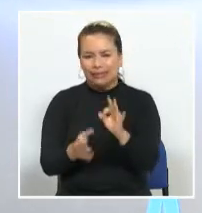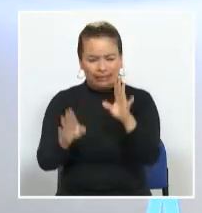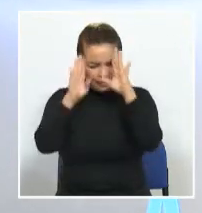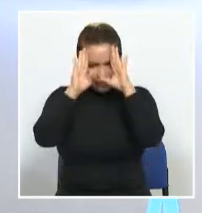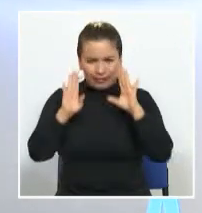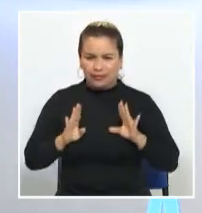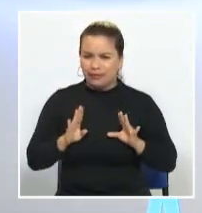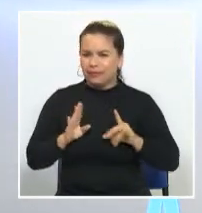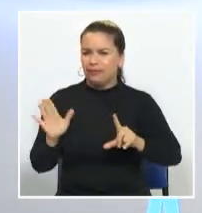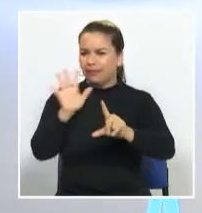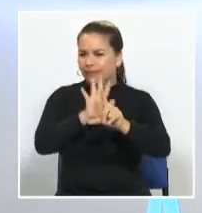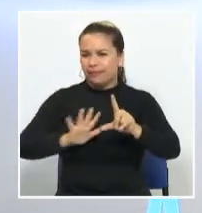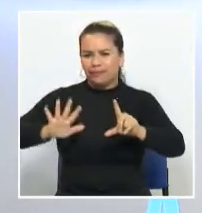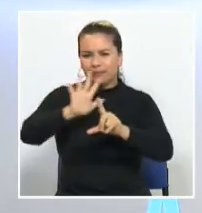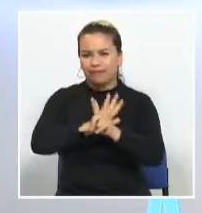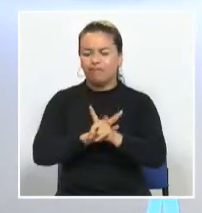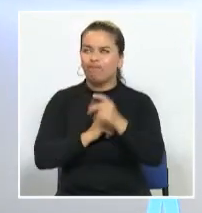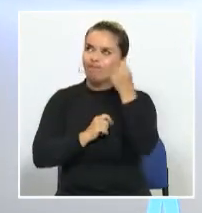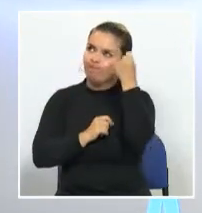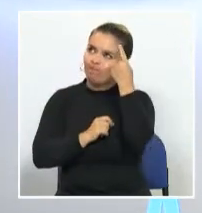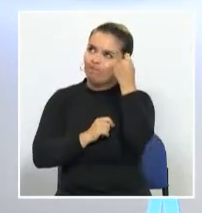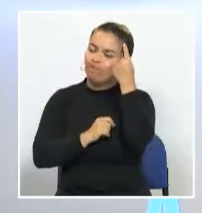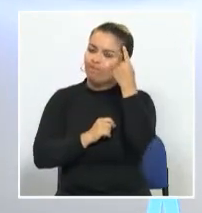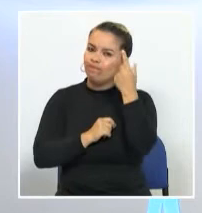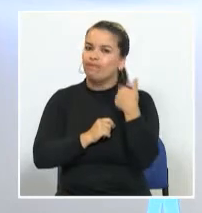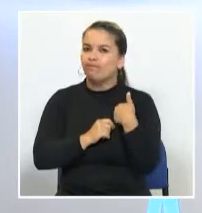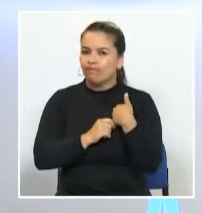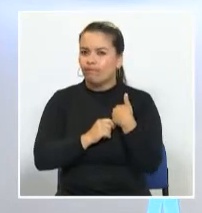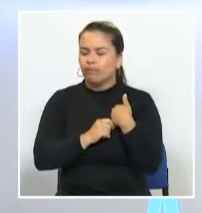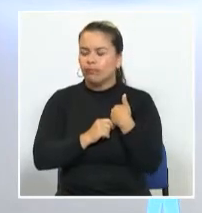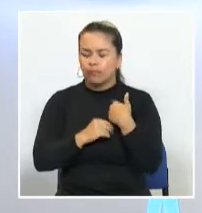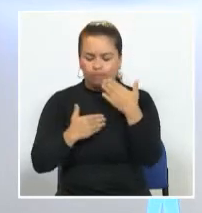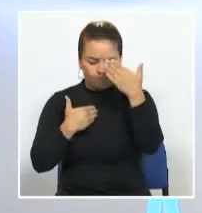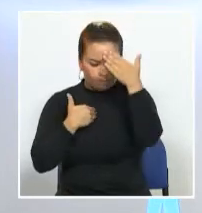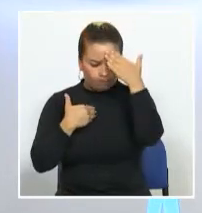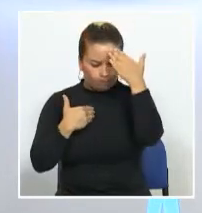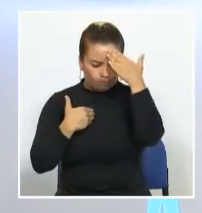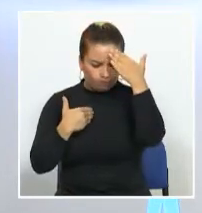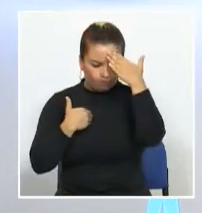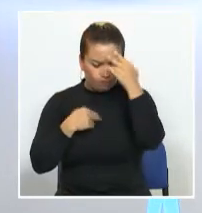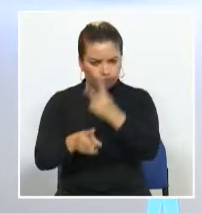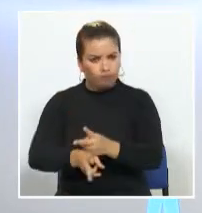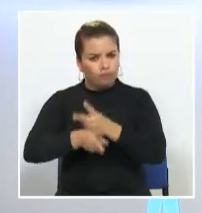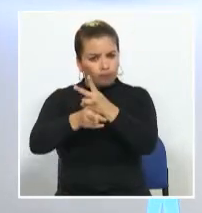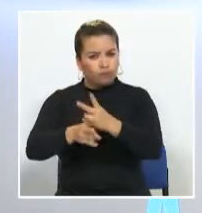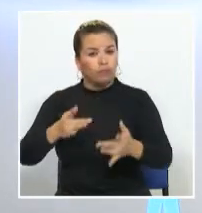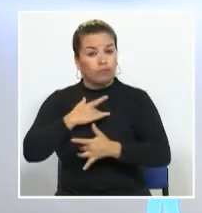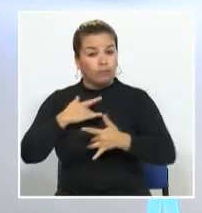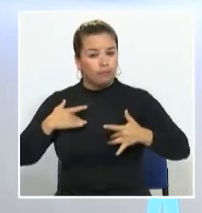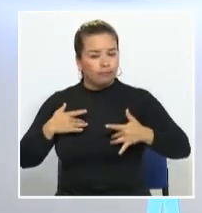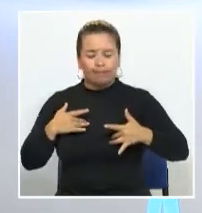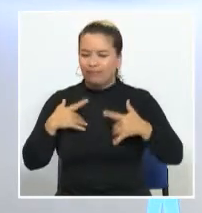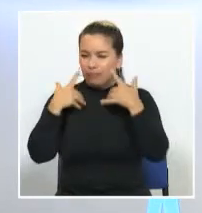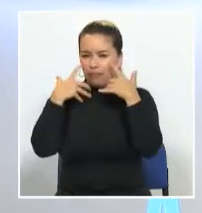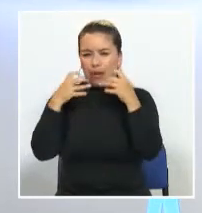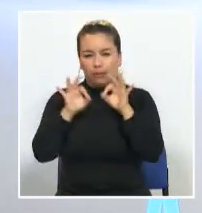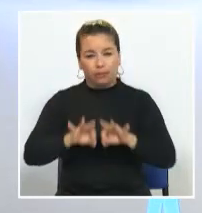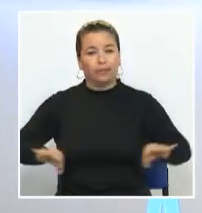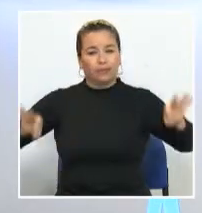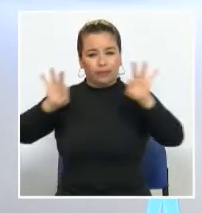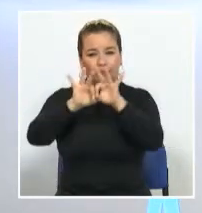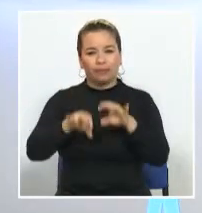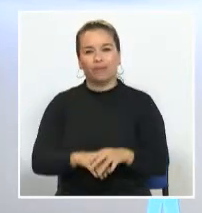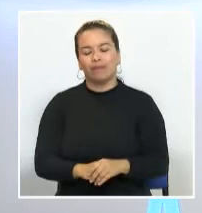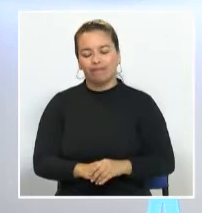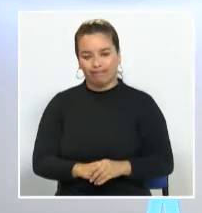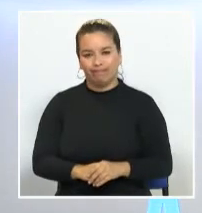y entender que la concientización frente a la prevención en salud es sin lugar a duda lo más importante